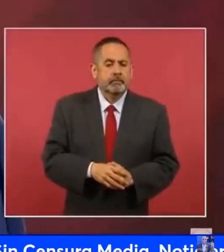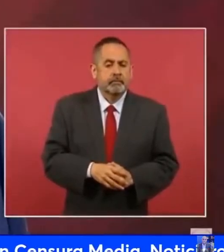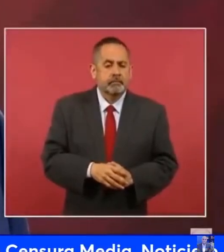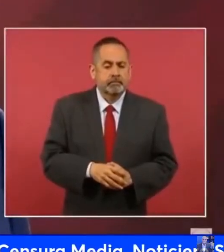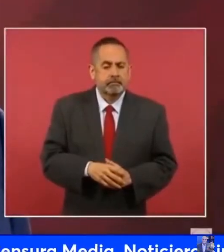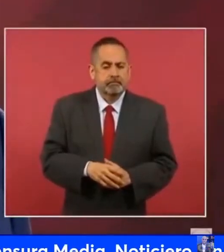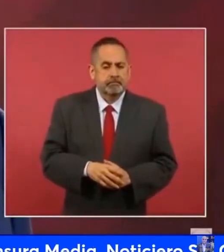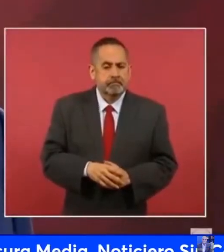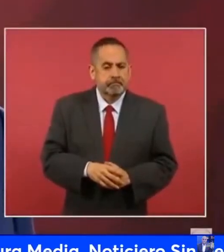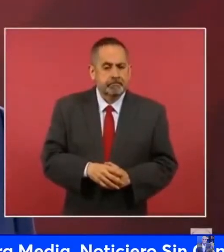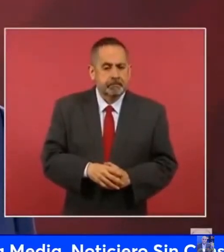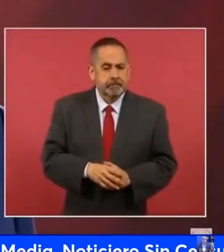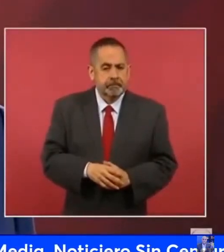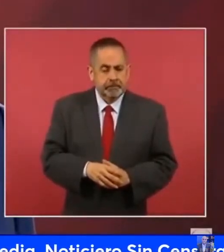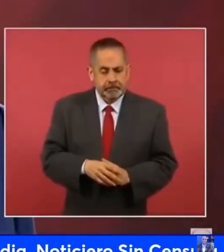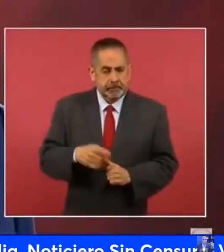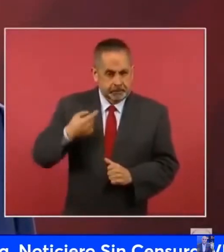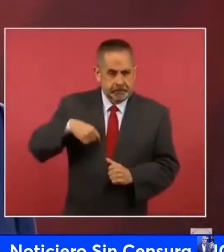descubierto